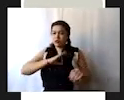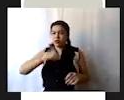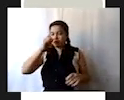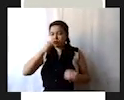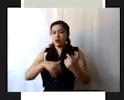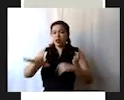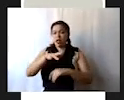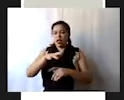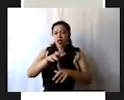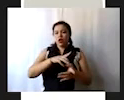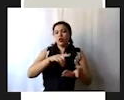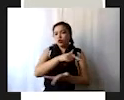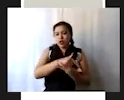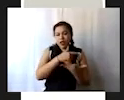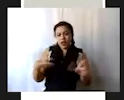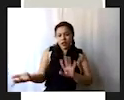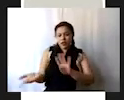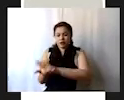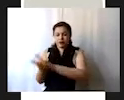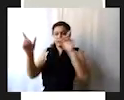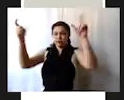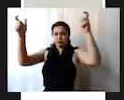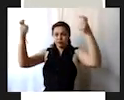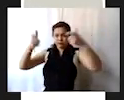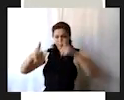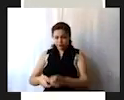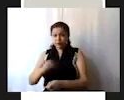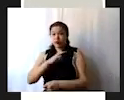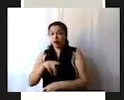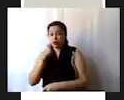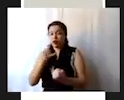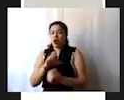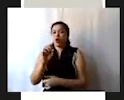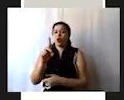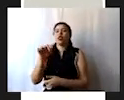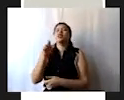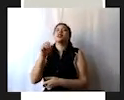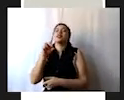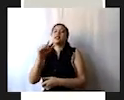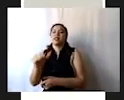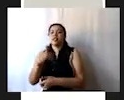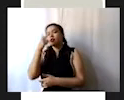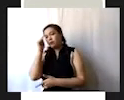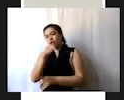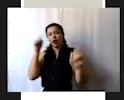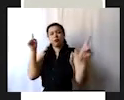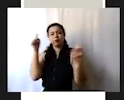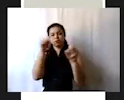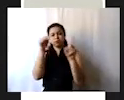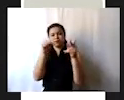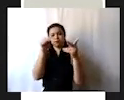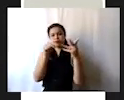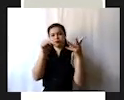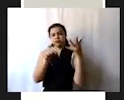locales. Entonces, particularmente lo de ese 17 en estas metas que contemplan las